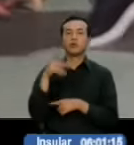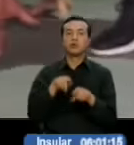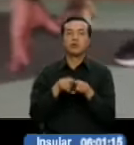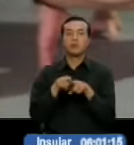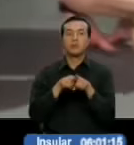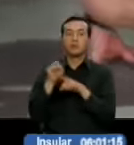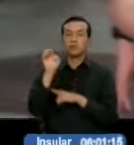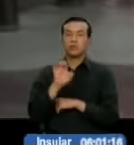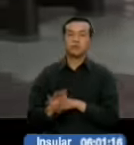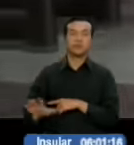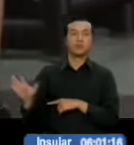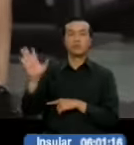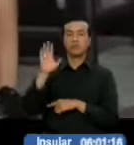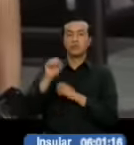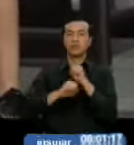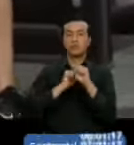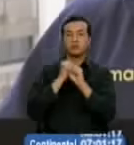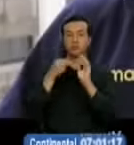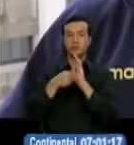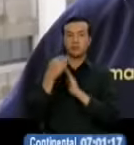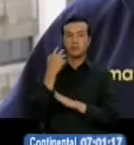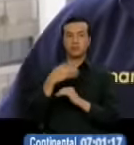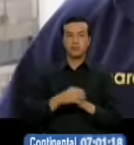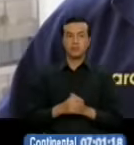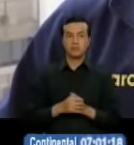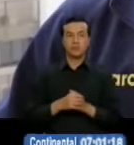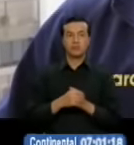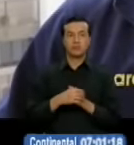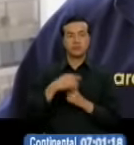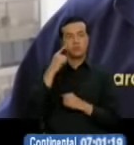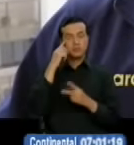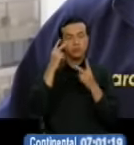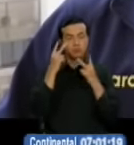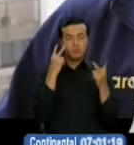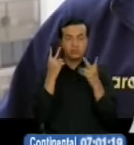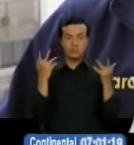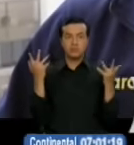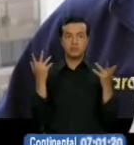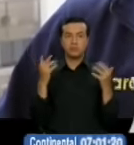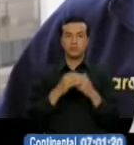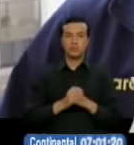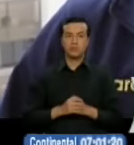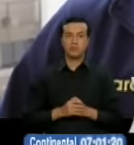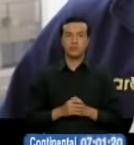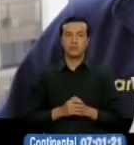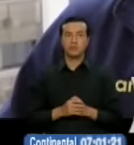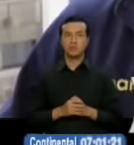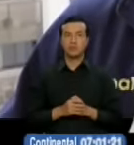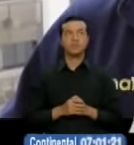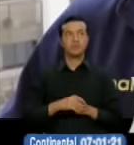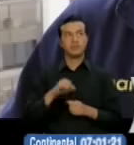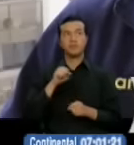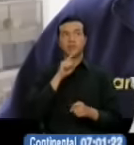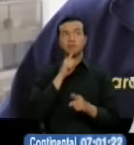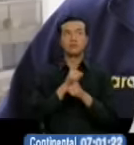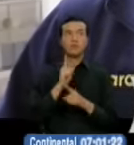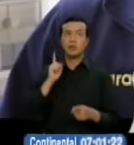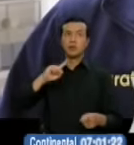Campeonato Europeo del 2015. Expectativas son, verdad, luchar hasta el